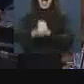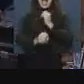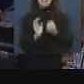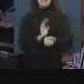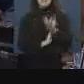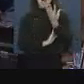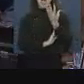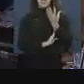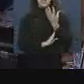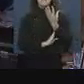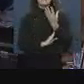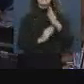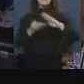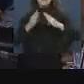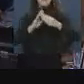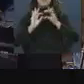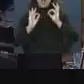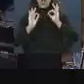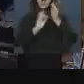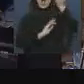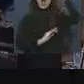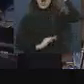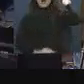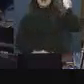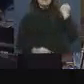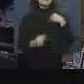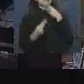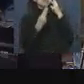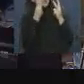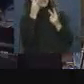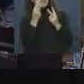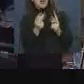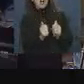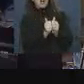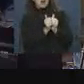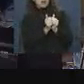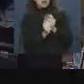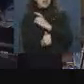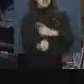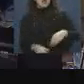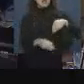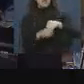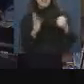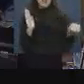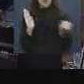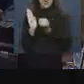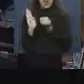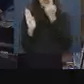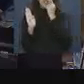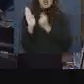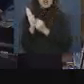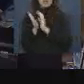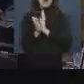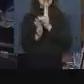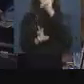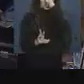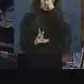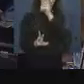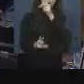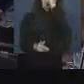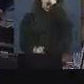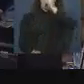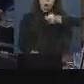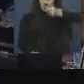es cierto de nuestr pueblos originario uno ve a colegas que votaron en contra del reconocimiento que hacen todo el homenaje No